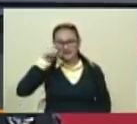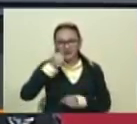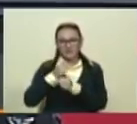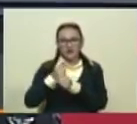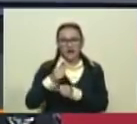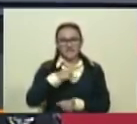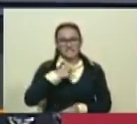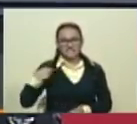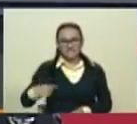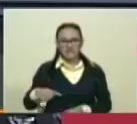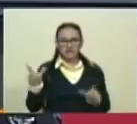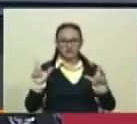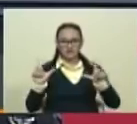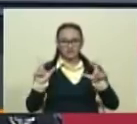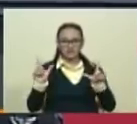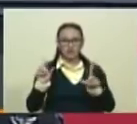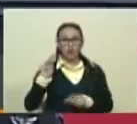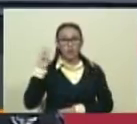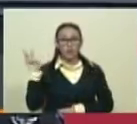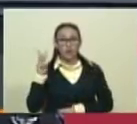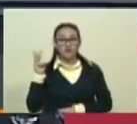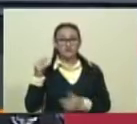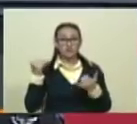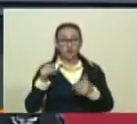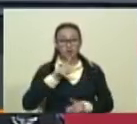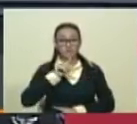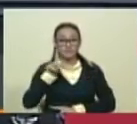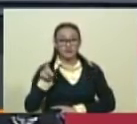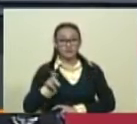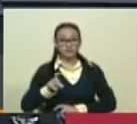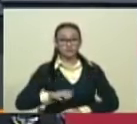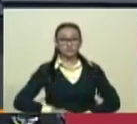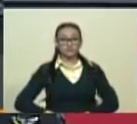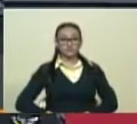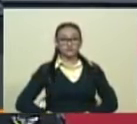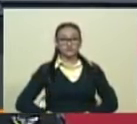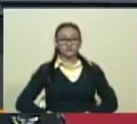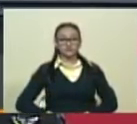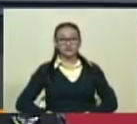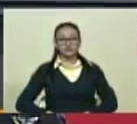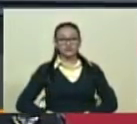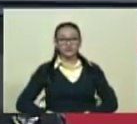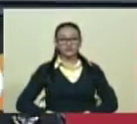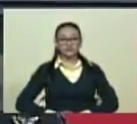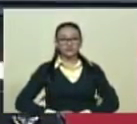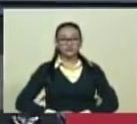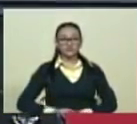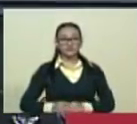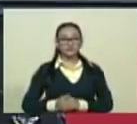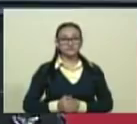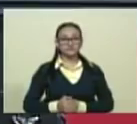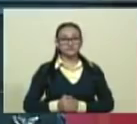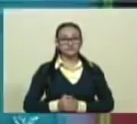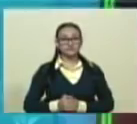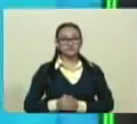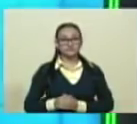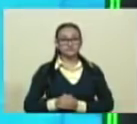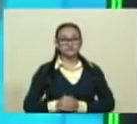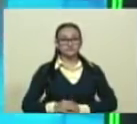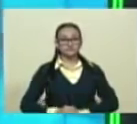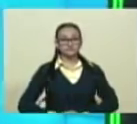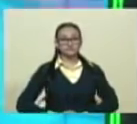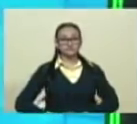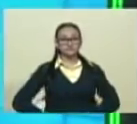China y está en Washington, desde donde interviene en esta rueda de prensa. Elaine Reyes. Hello, President